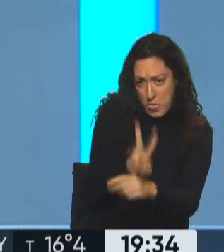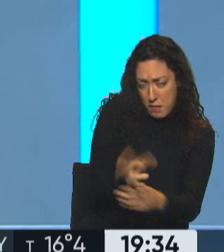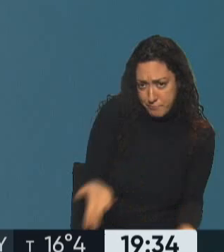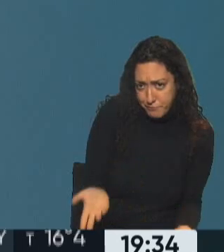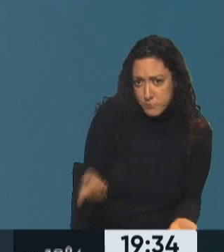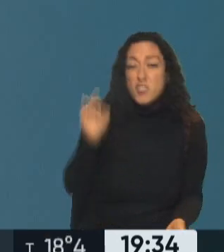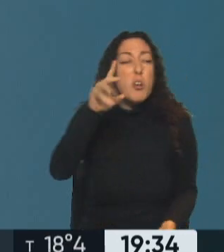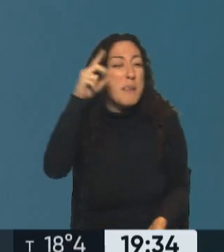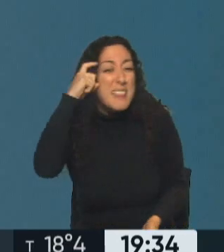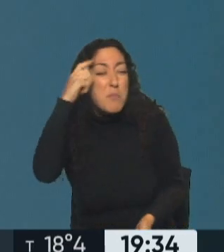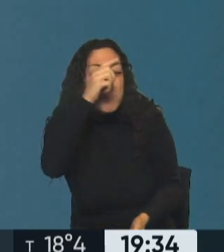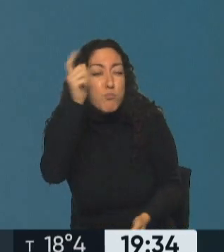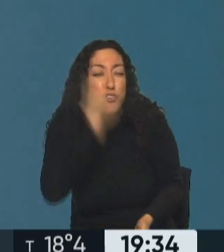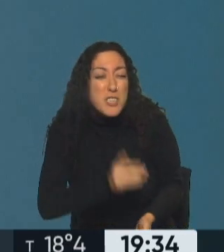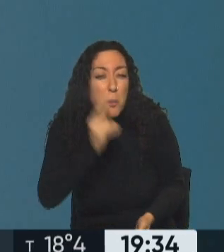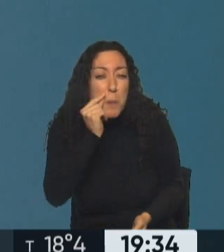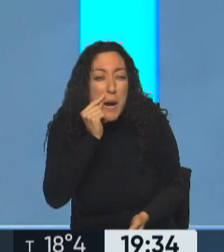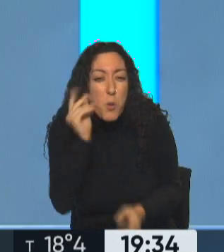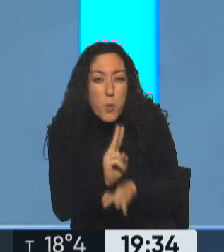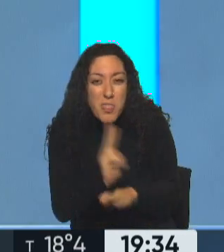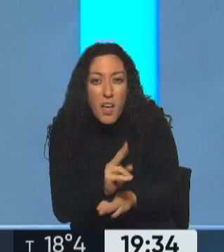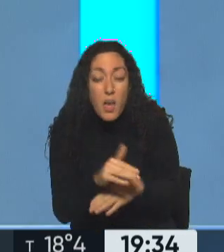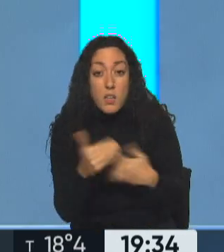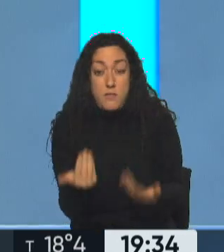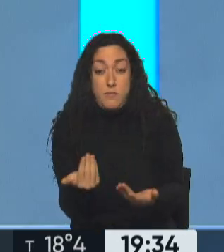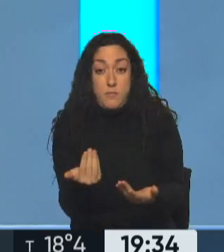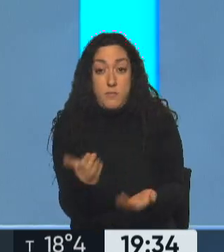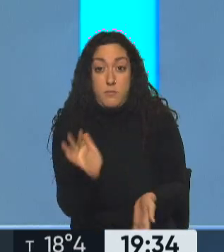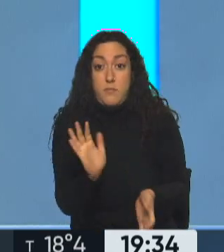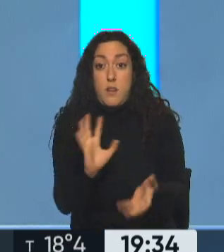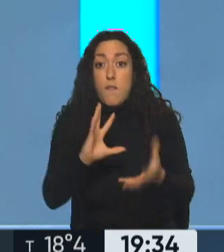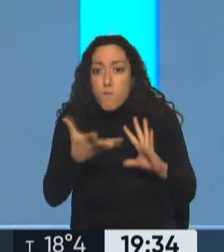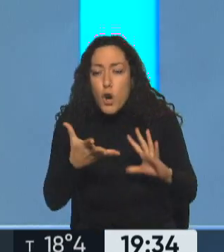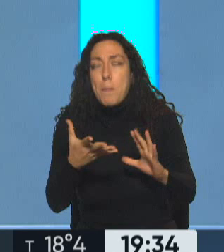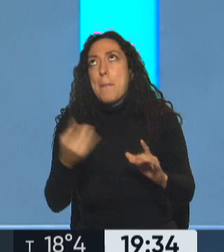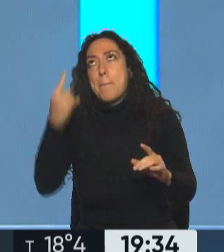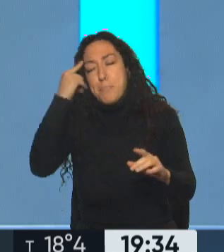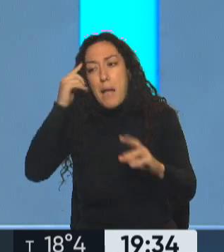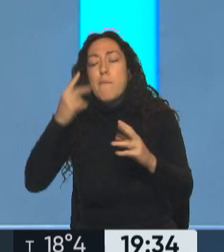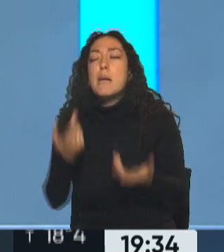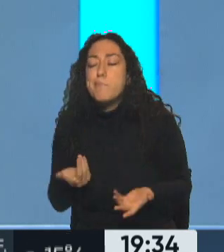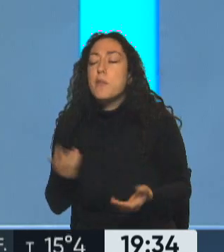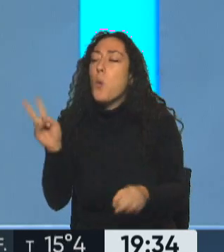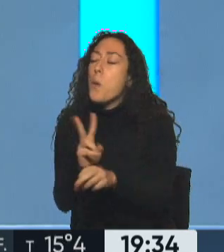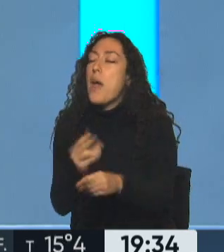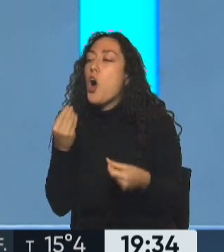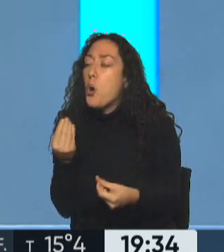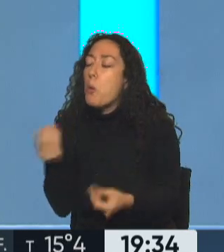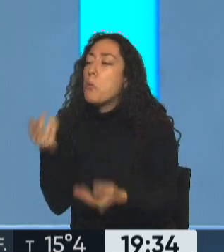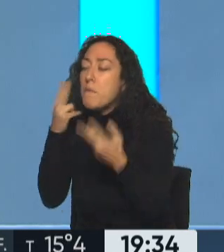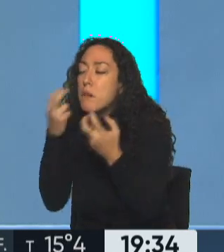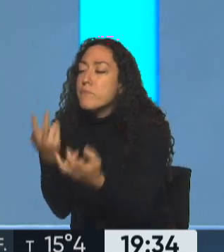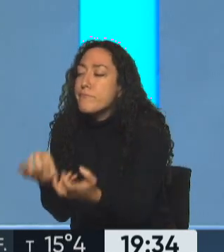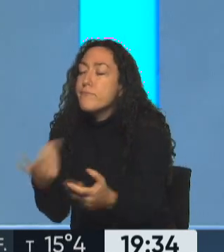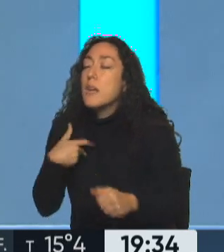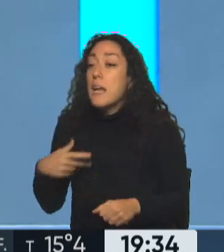10%. Solo el 10%, y además alarmante. Cuando desagregás el tipo de actividad en la que cuidan, el